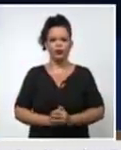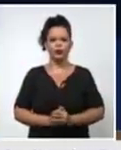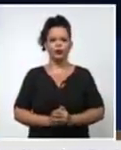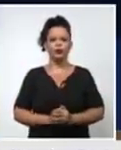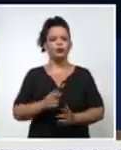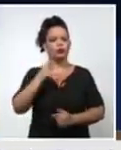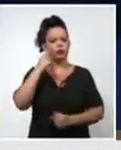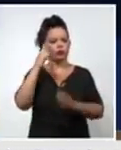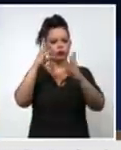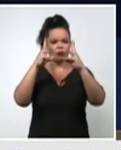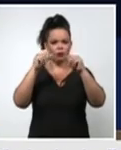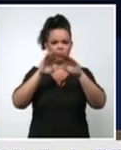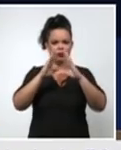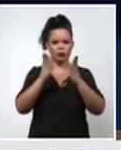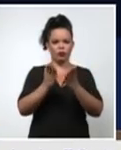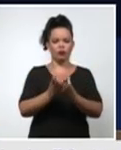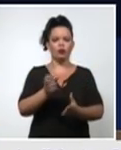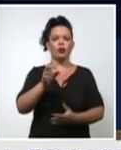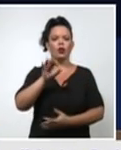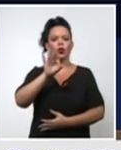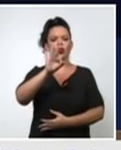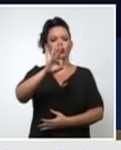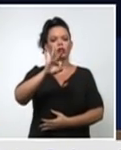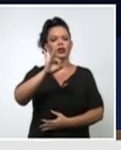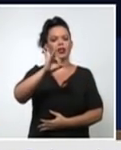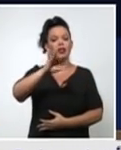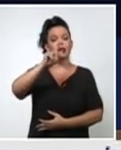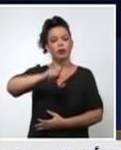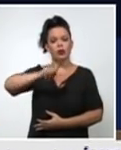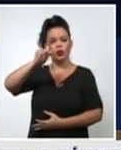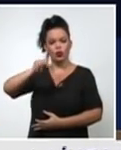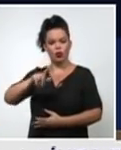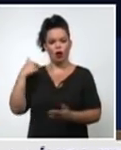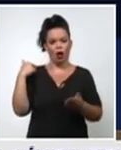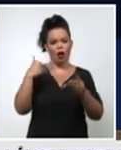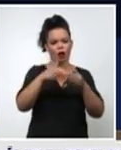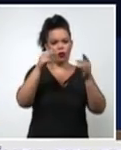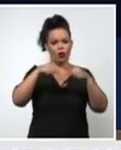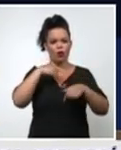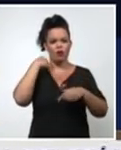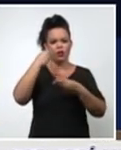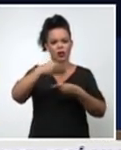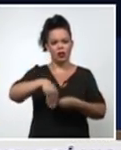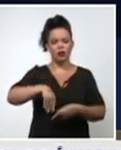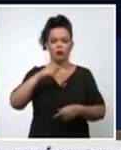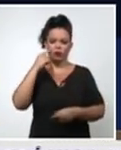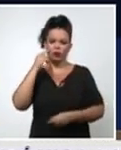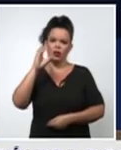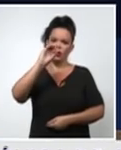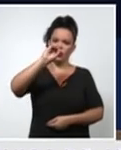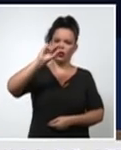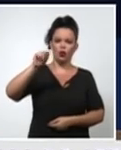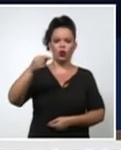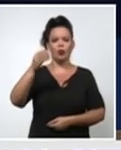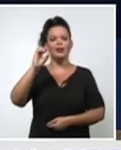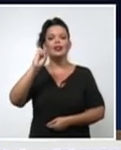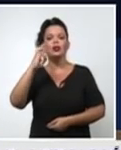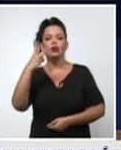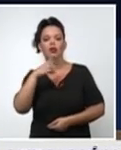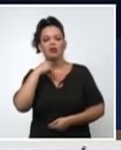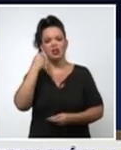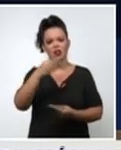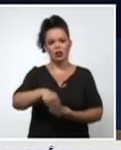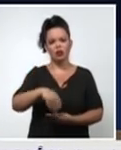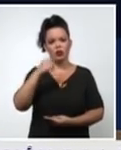acumulado 87 fallecidos, que da una tasa de 3,03, que hace que Cuba se sitúe en